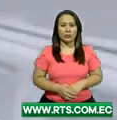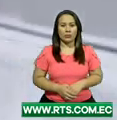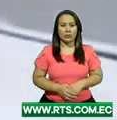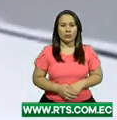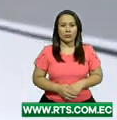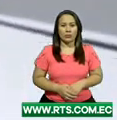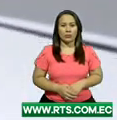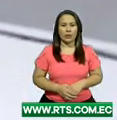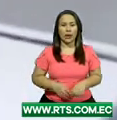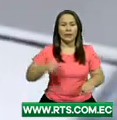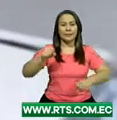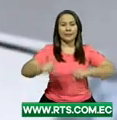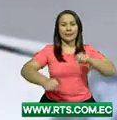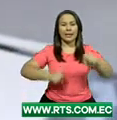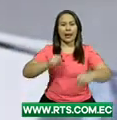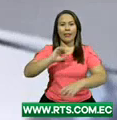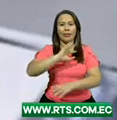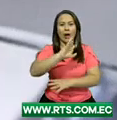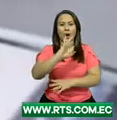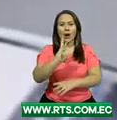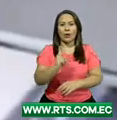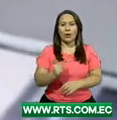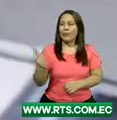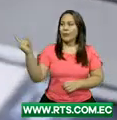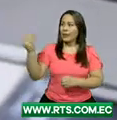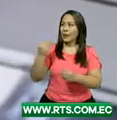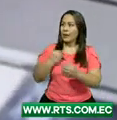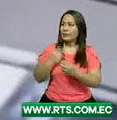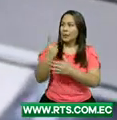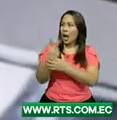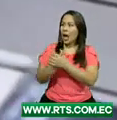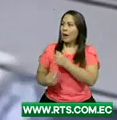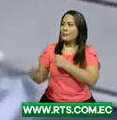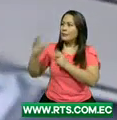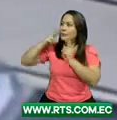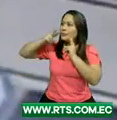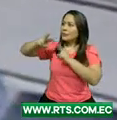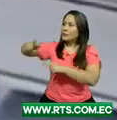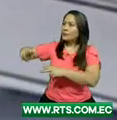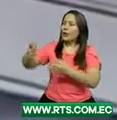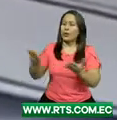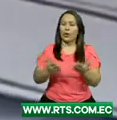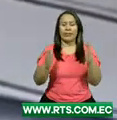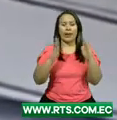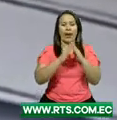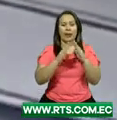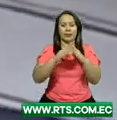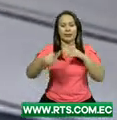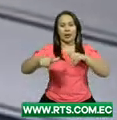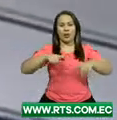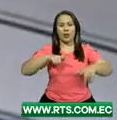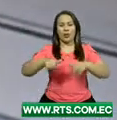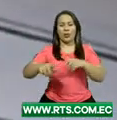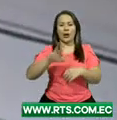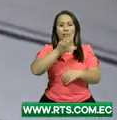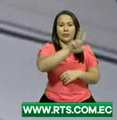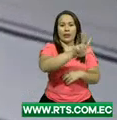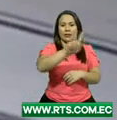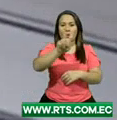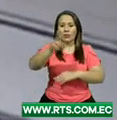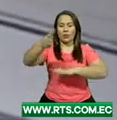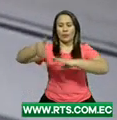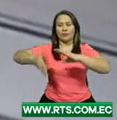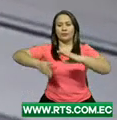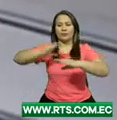y si robo o robo en bici es lo que se logró captar desde una de las viviendas en el sector de la 32 y calicuchima